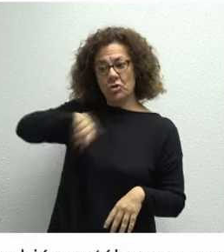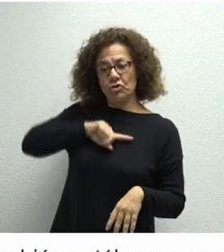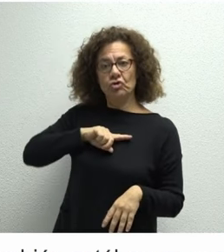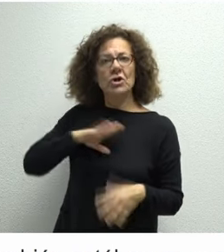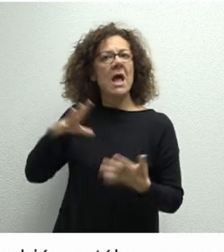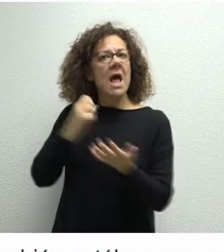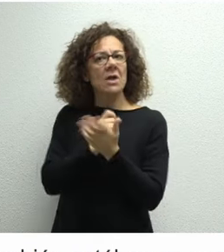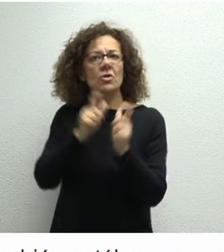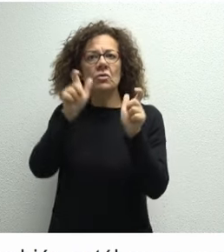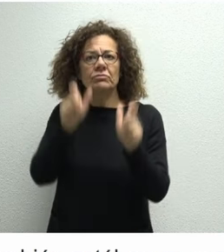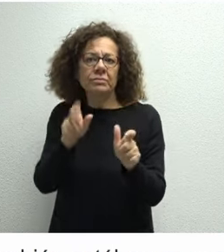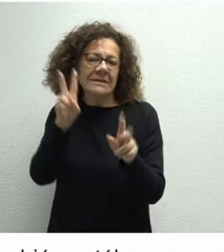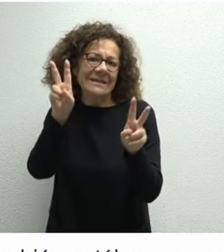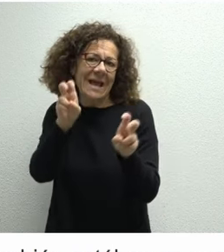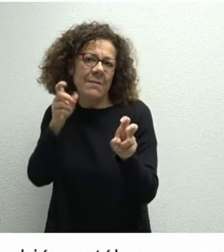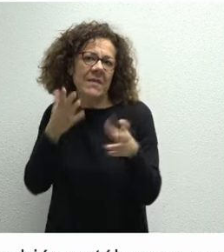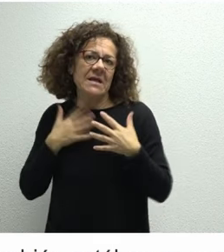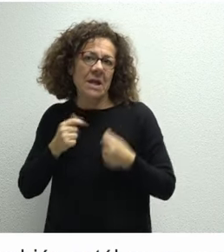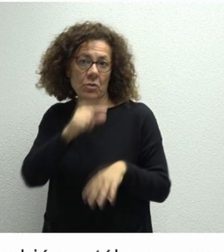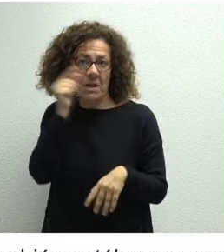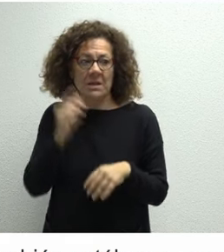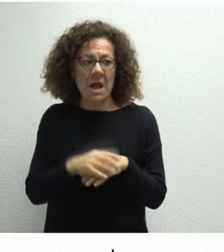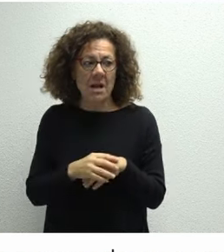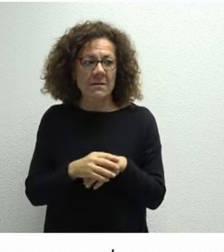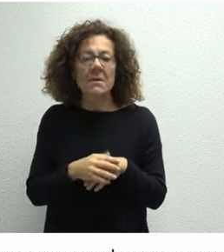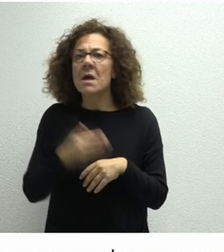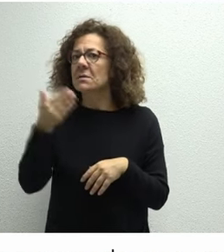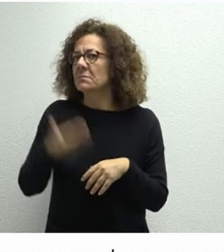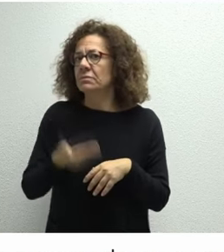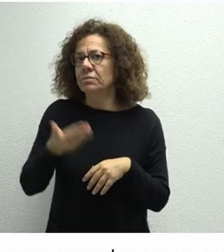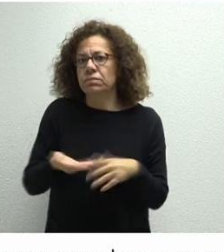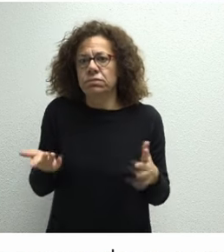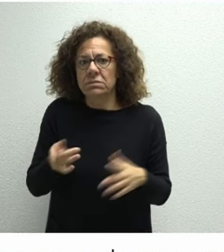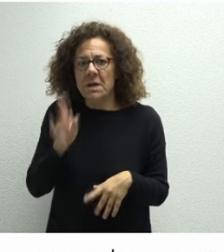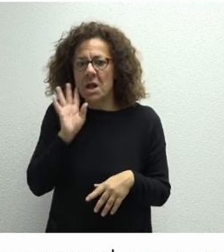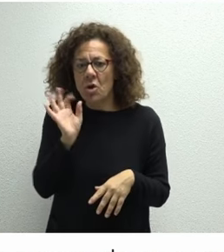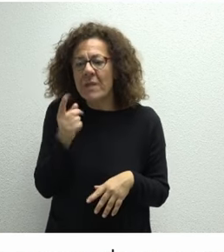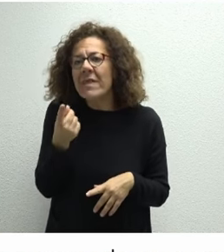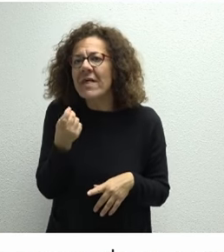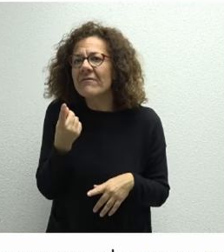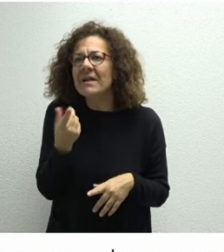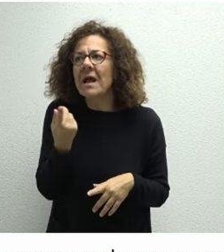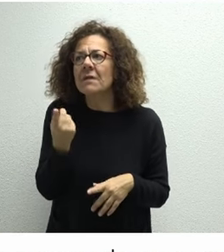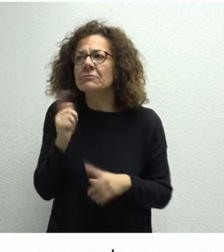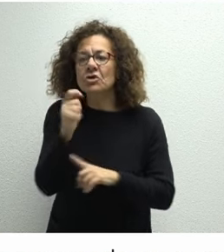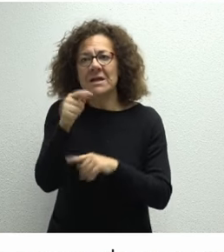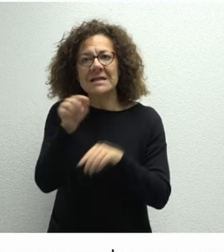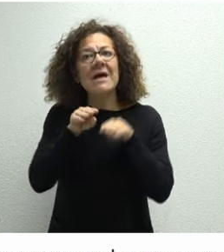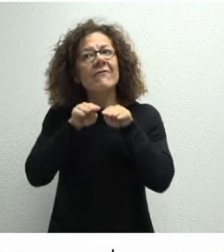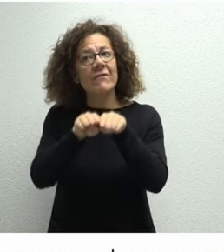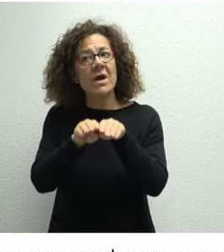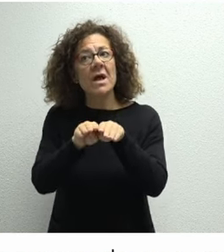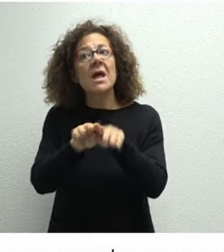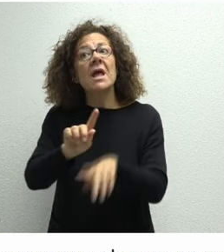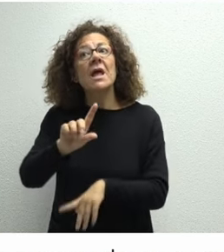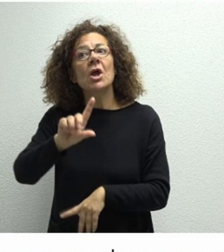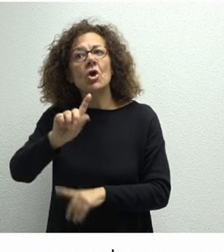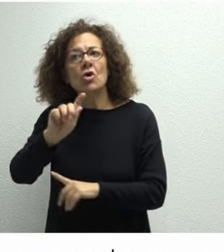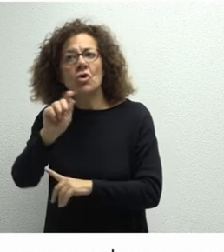todo lo relativo a la Salud Mental eh era Inevitable que tenos que lograr Esa esa sinergia Y juntos poder lograr ese